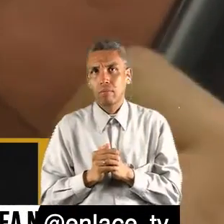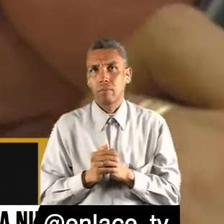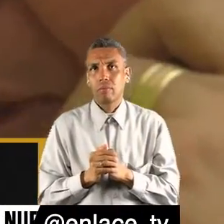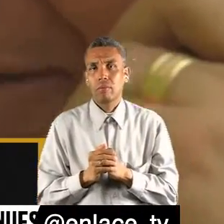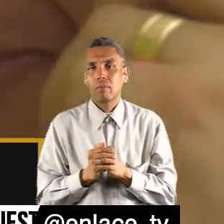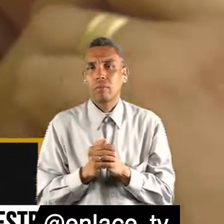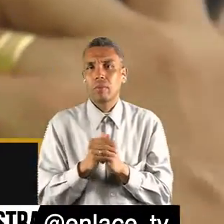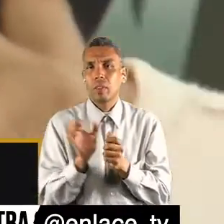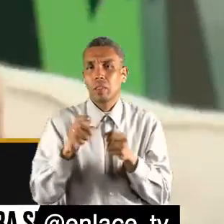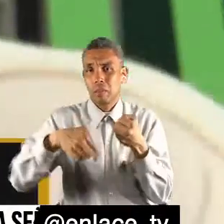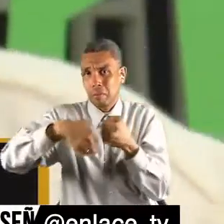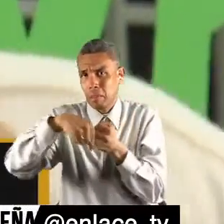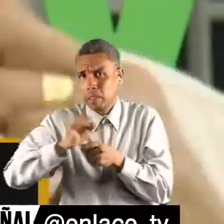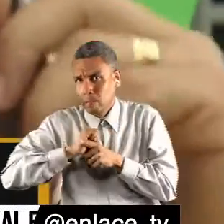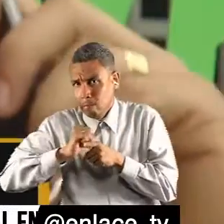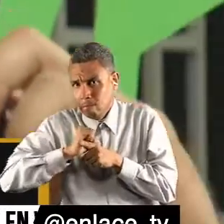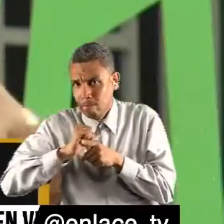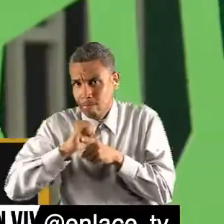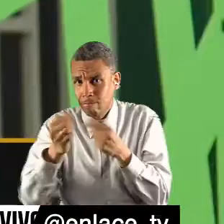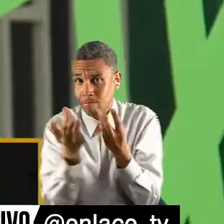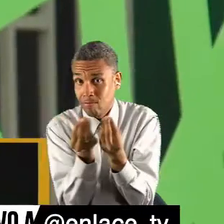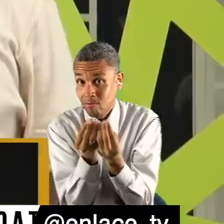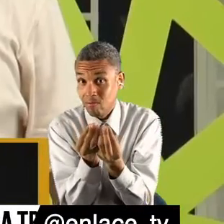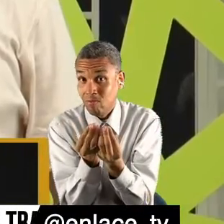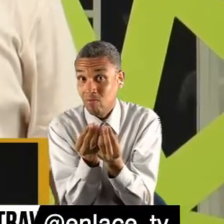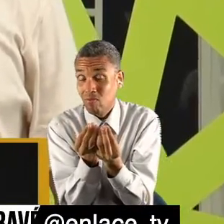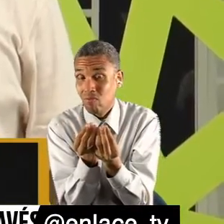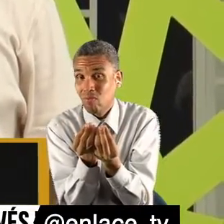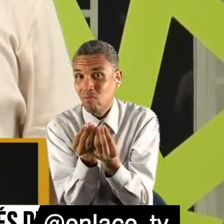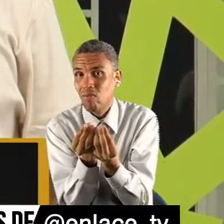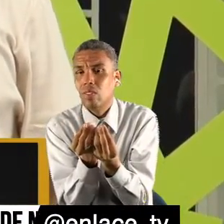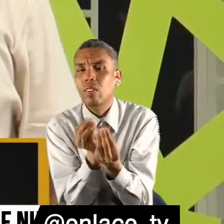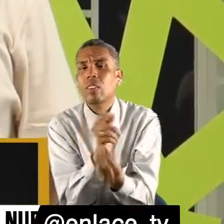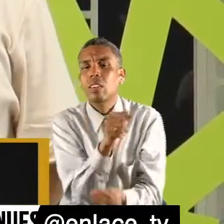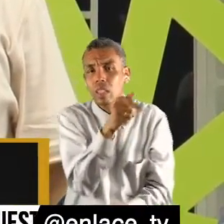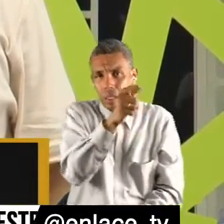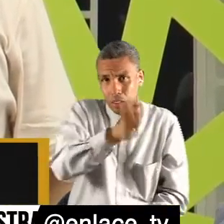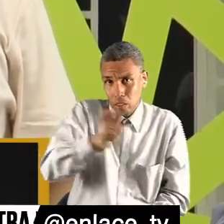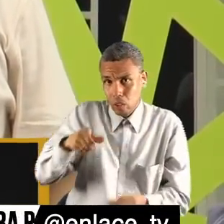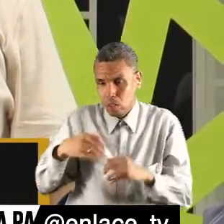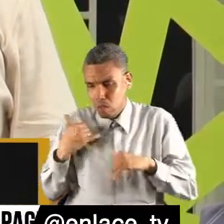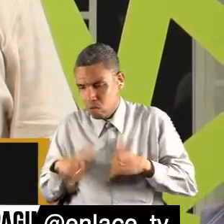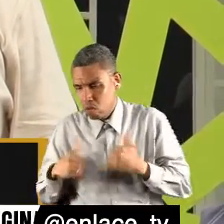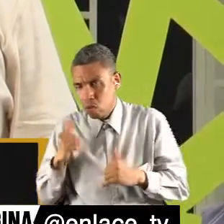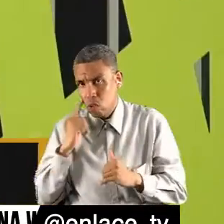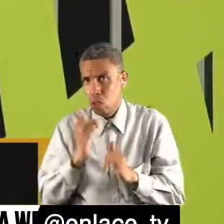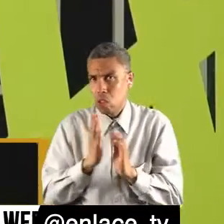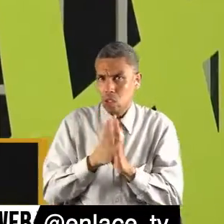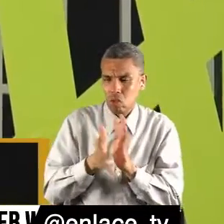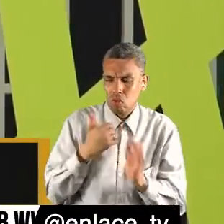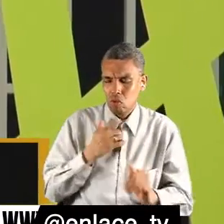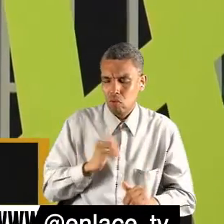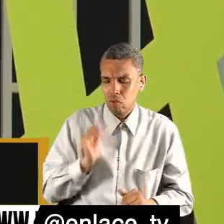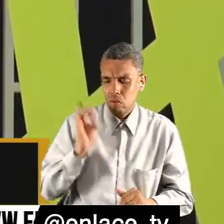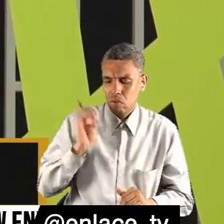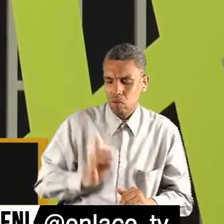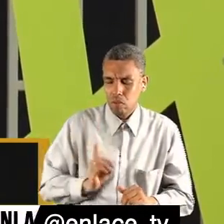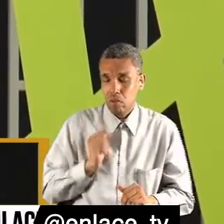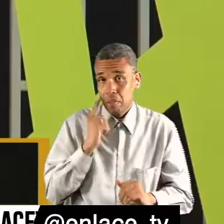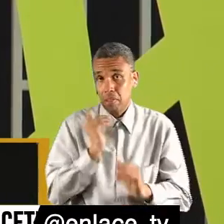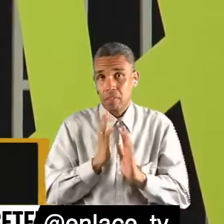Villa Zapata, Óscar Upegui les expresó su agradecimiento y motivos que lo llevaron a tomar una decisión. Que había algunos